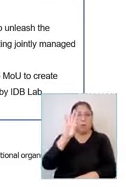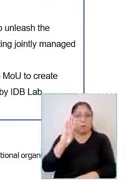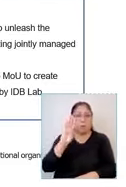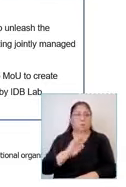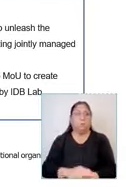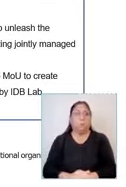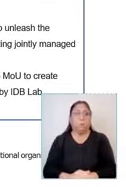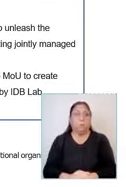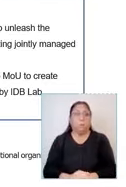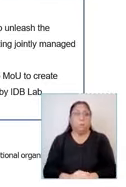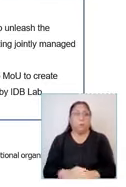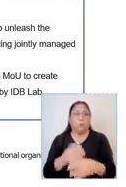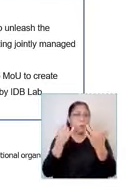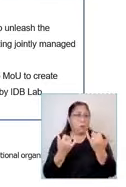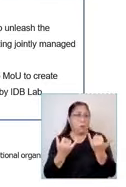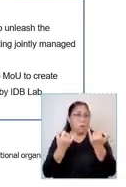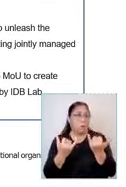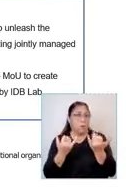Y ahora,